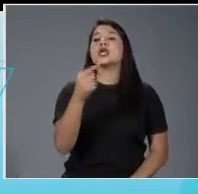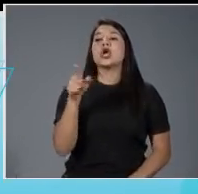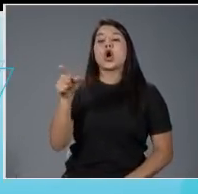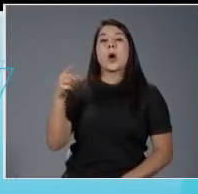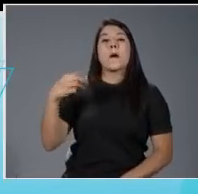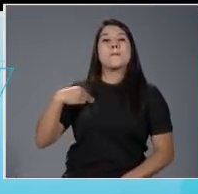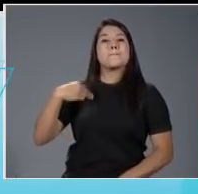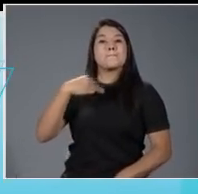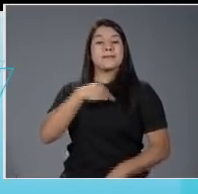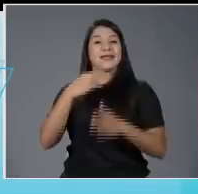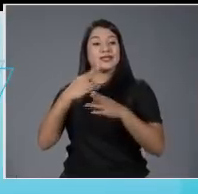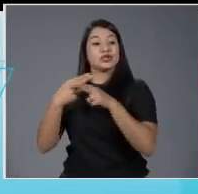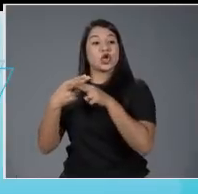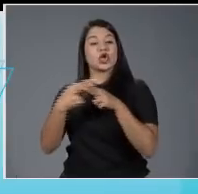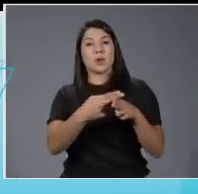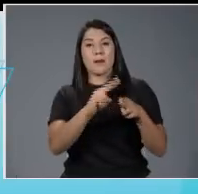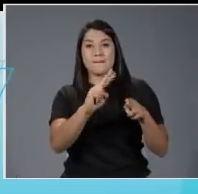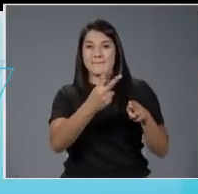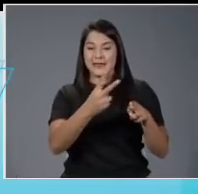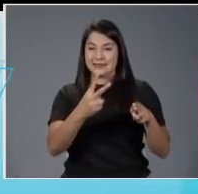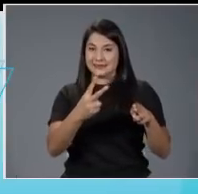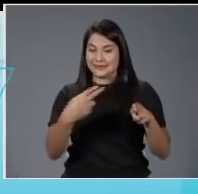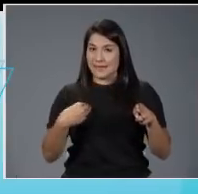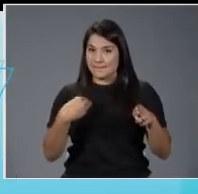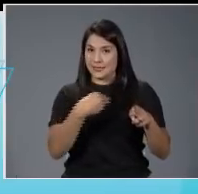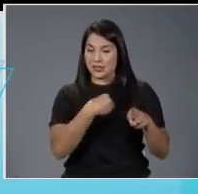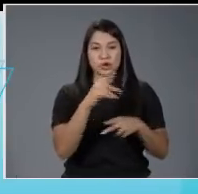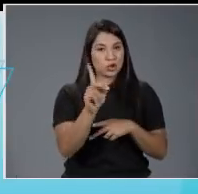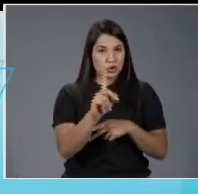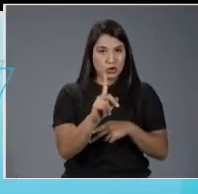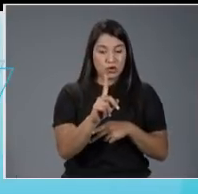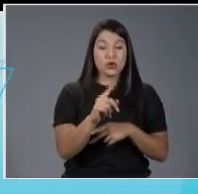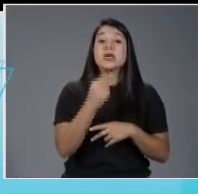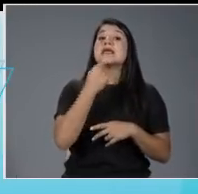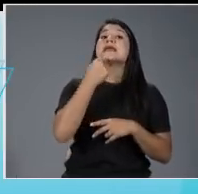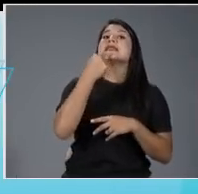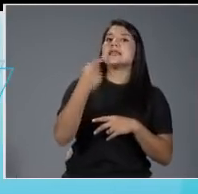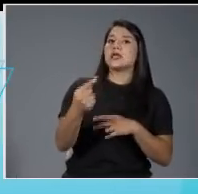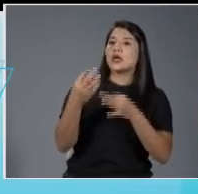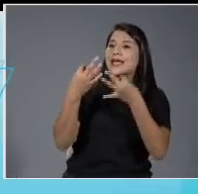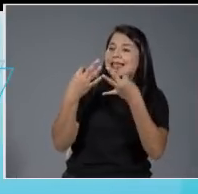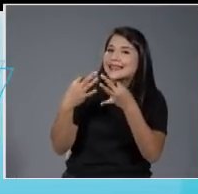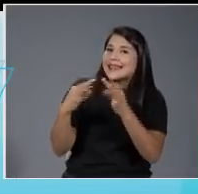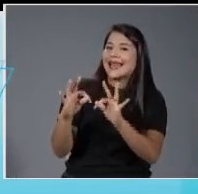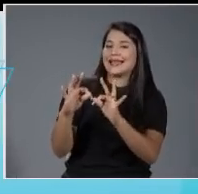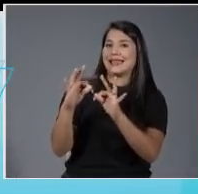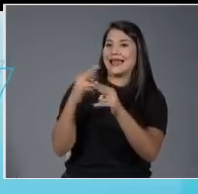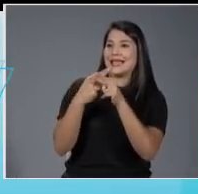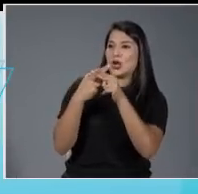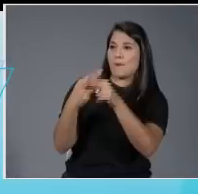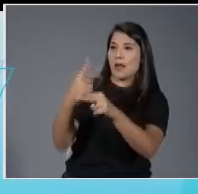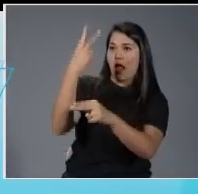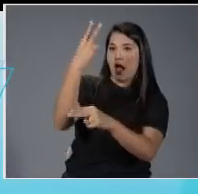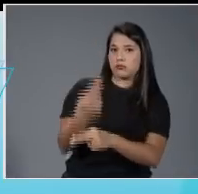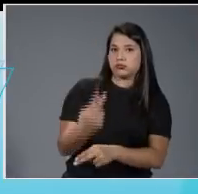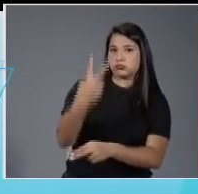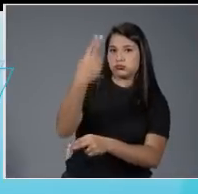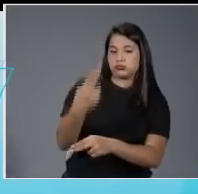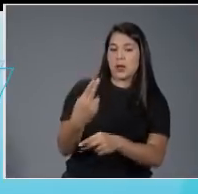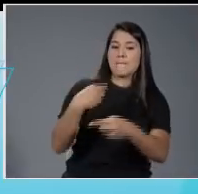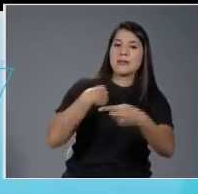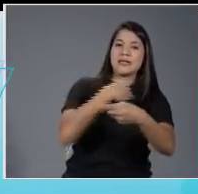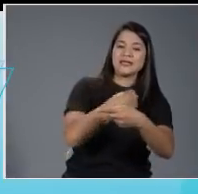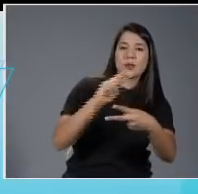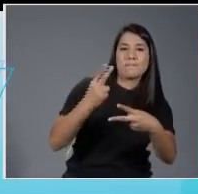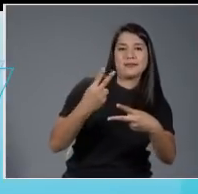a sus vicepresidentes, dijo que iba a procurar nombrarlos en conjunto. Eso significa que, bueno, por ejemplo, el ministro